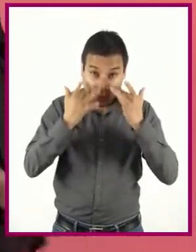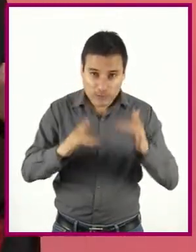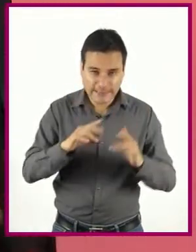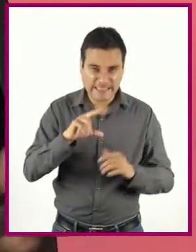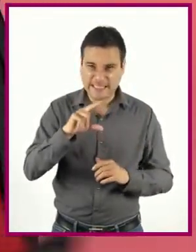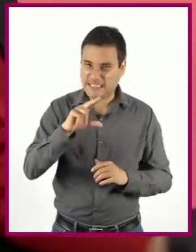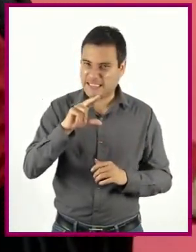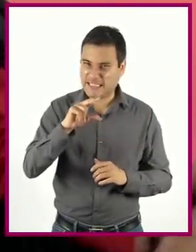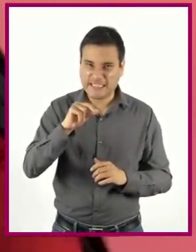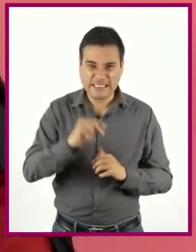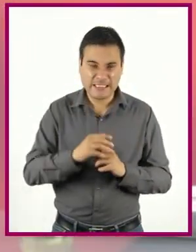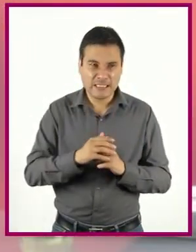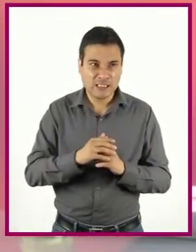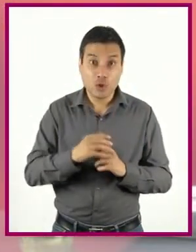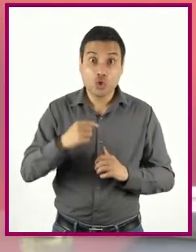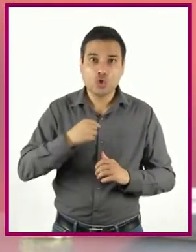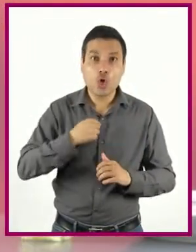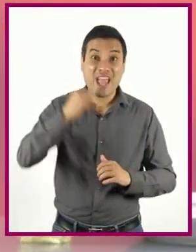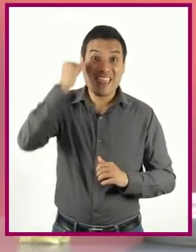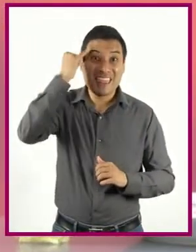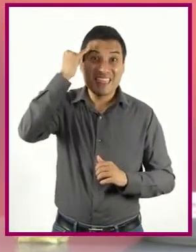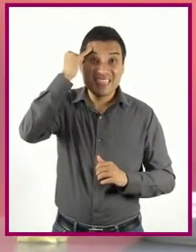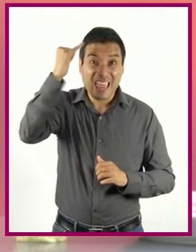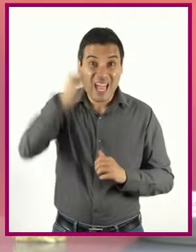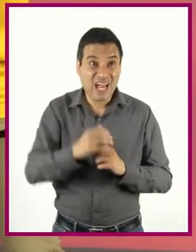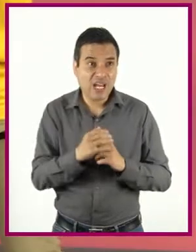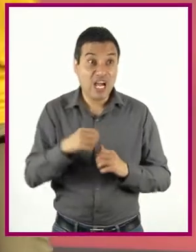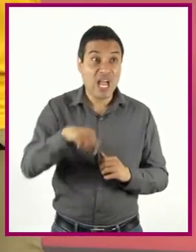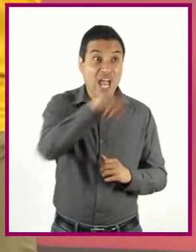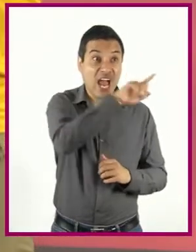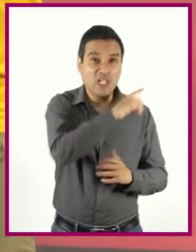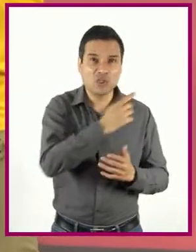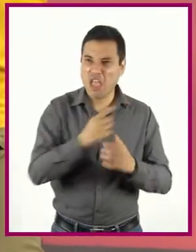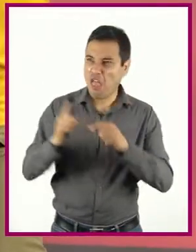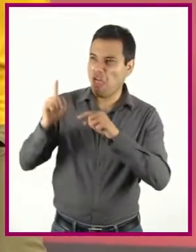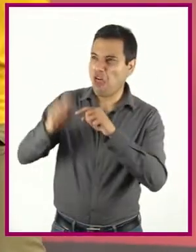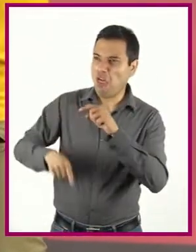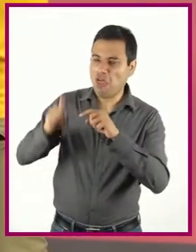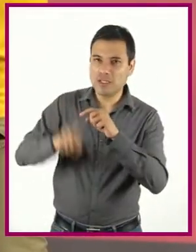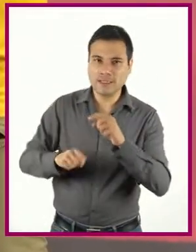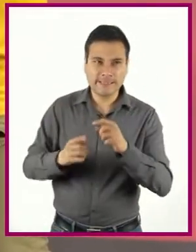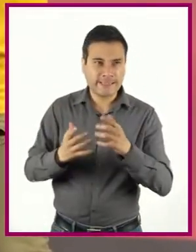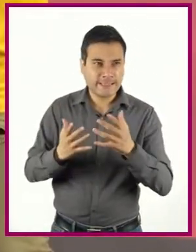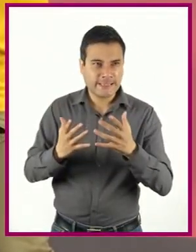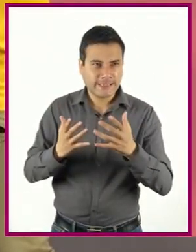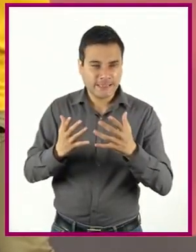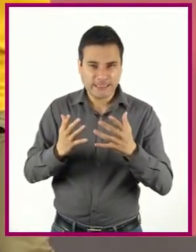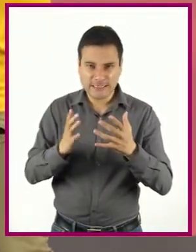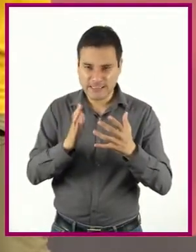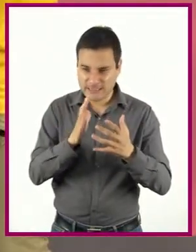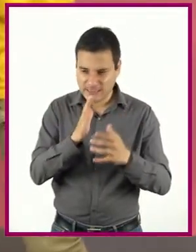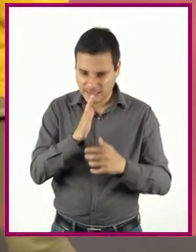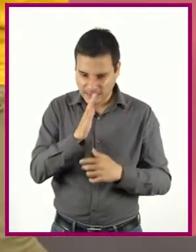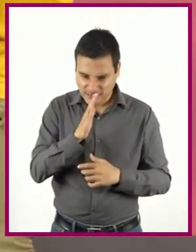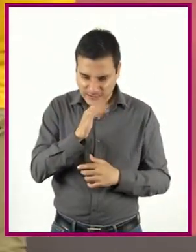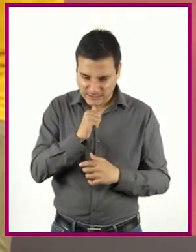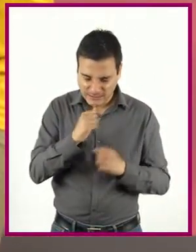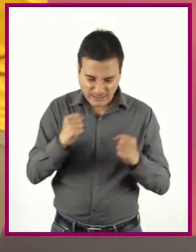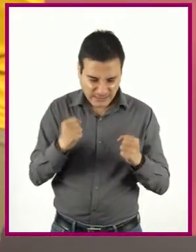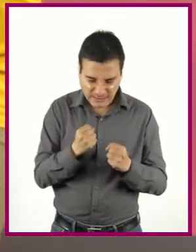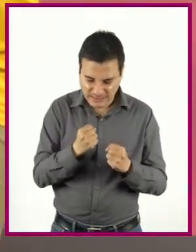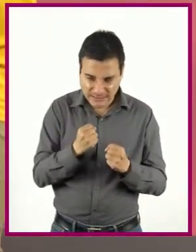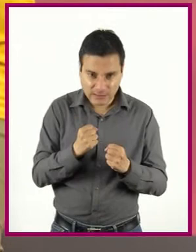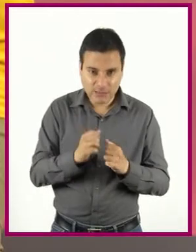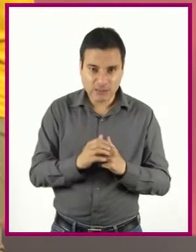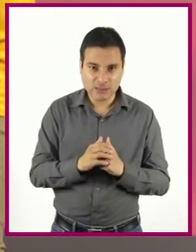me tiran cada uno de mis planes. Pero... ¿qué veo con mis ojos súper fantásticos? ¿Qué ves? ¿Qué